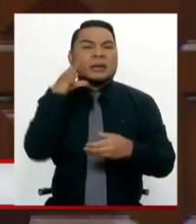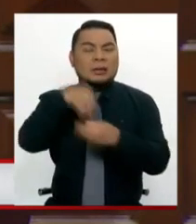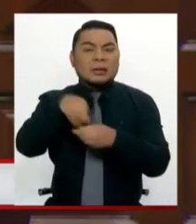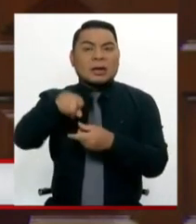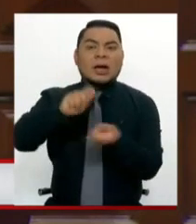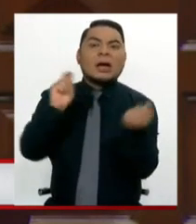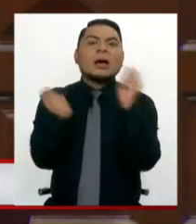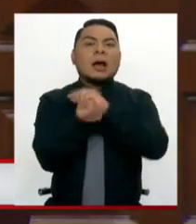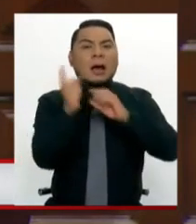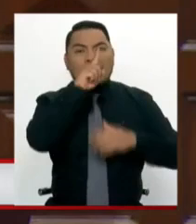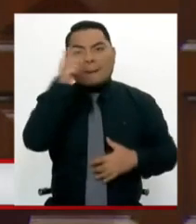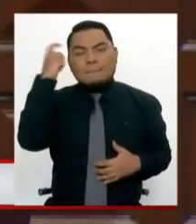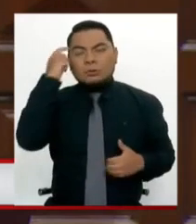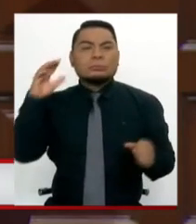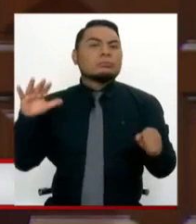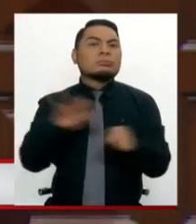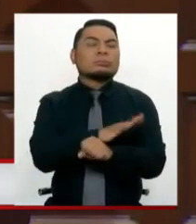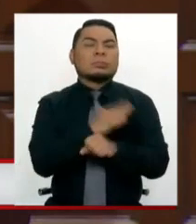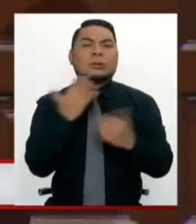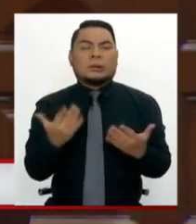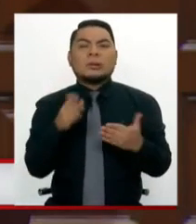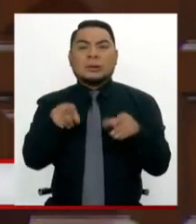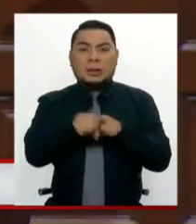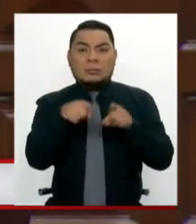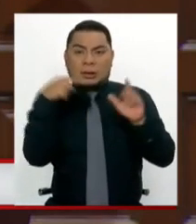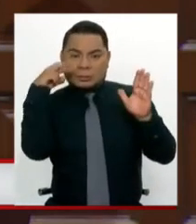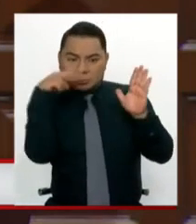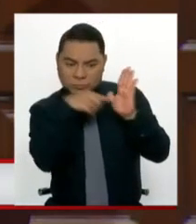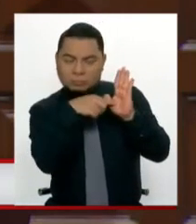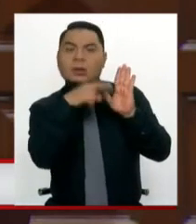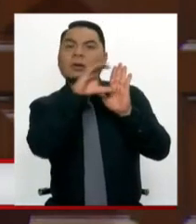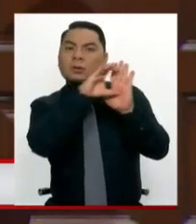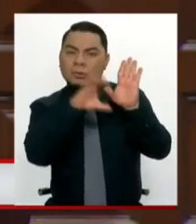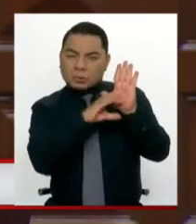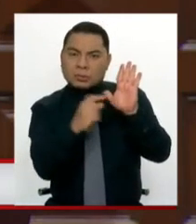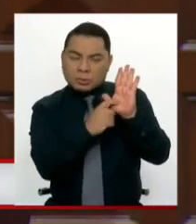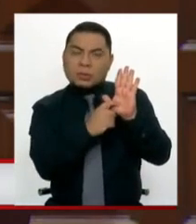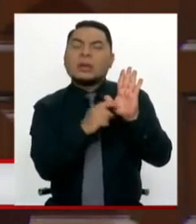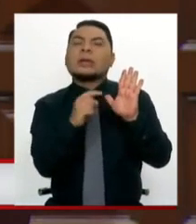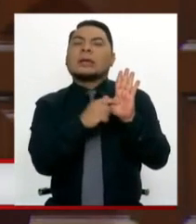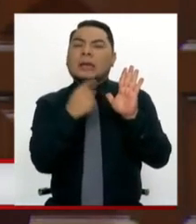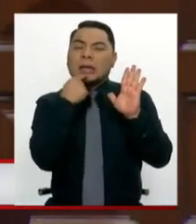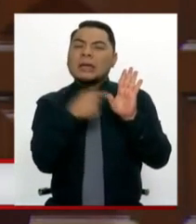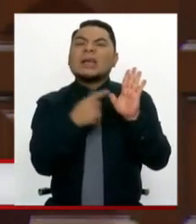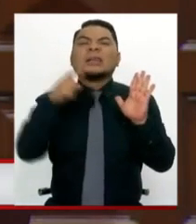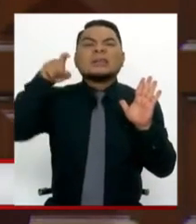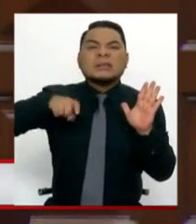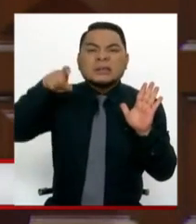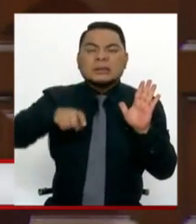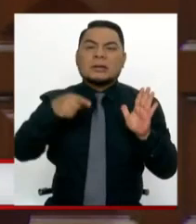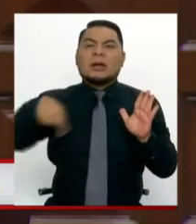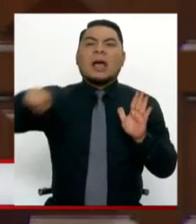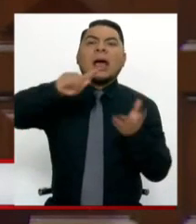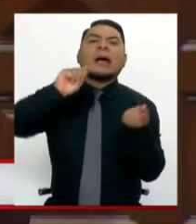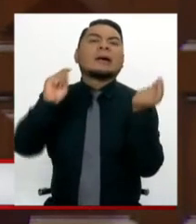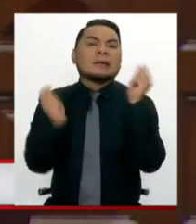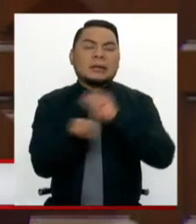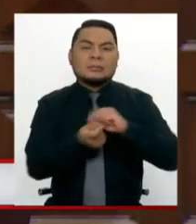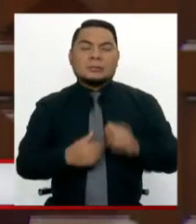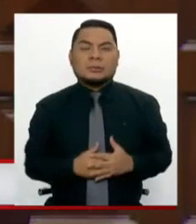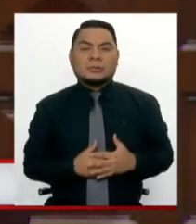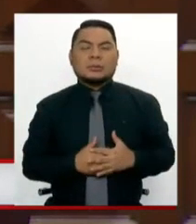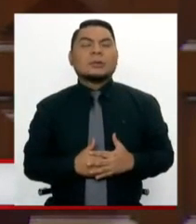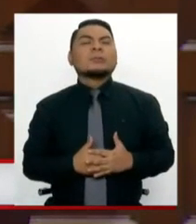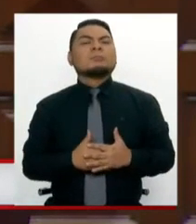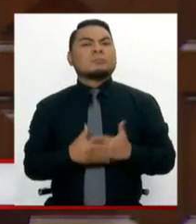una reforma política integral de las bases constitucionales que colisionan con las necesidades del cambio. De